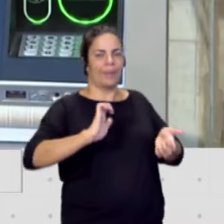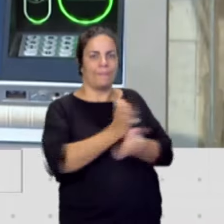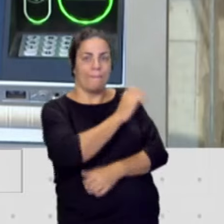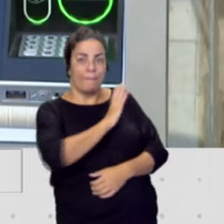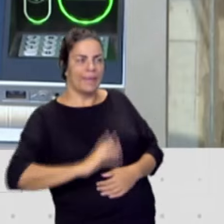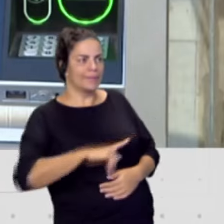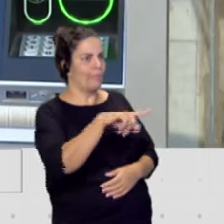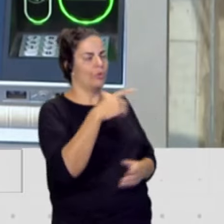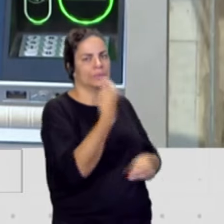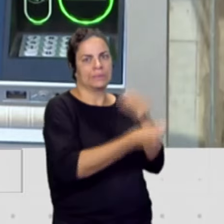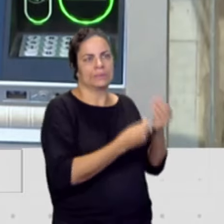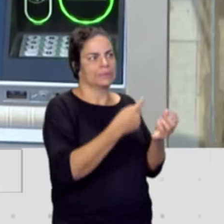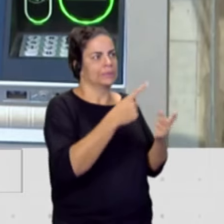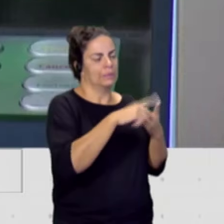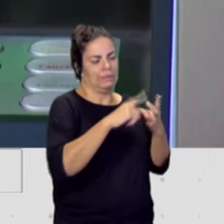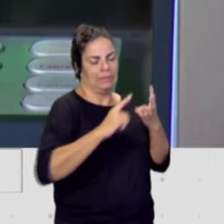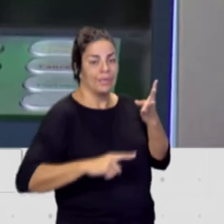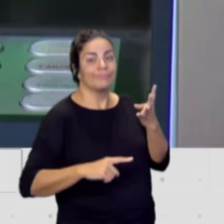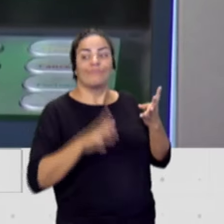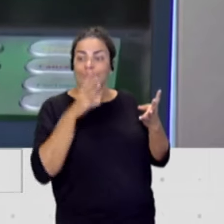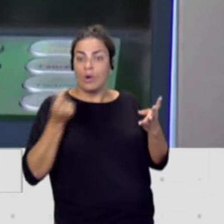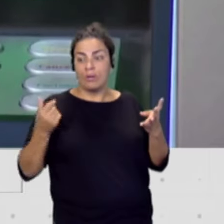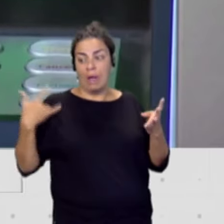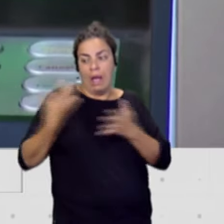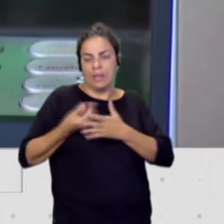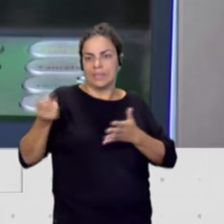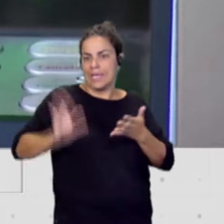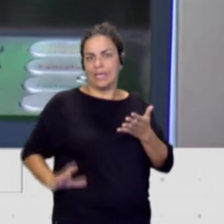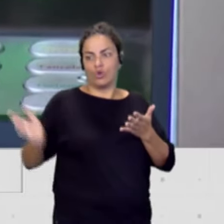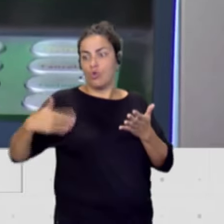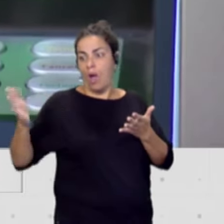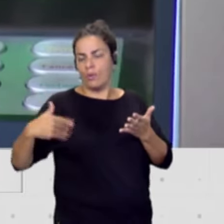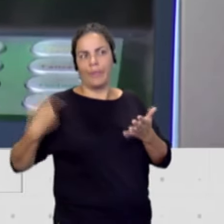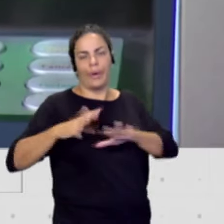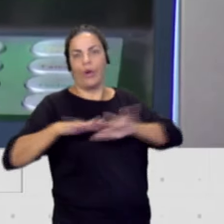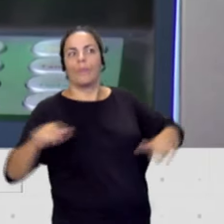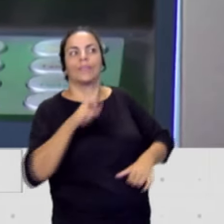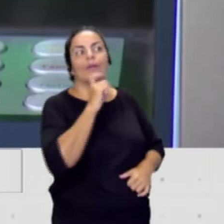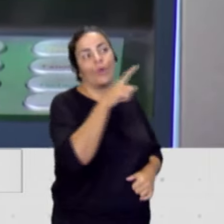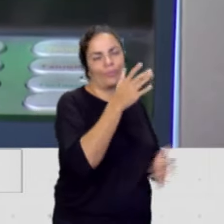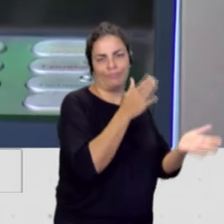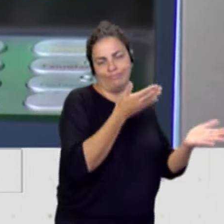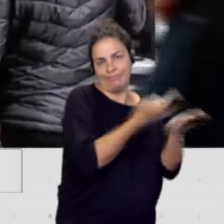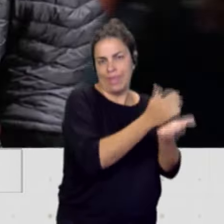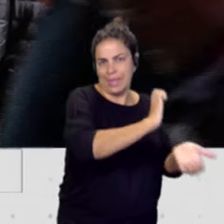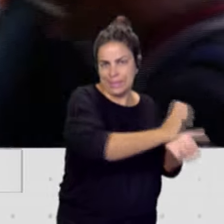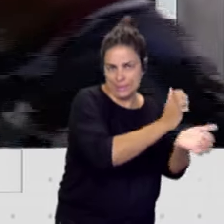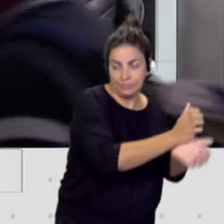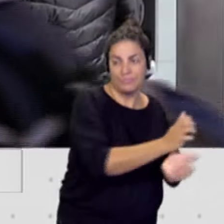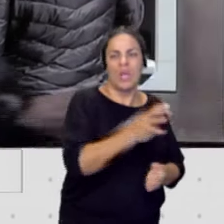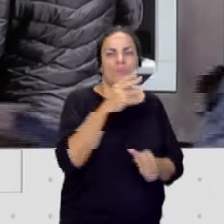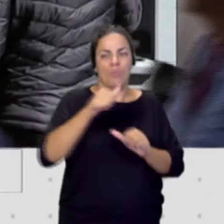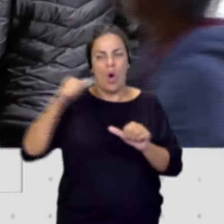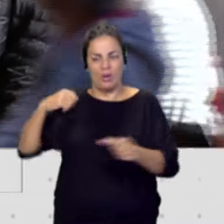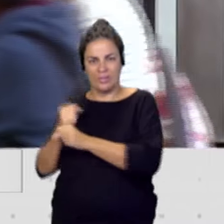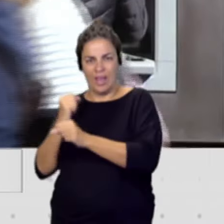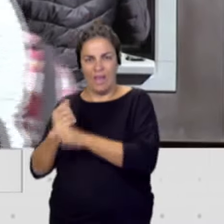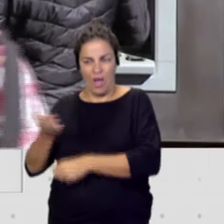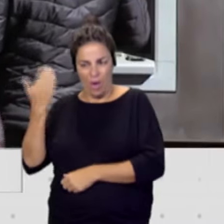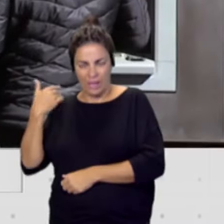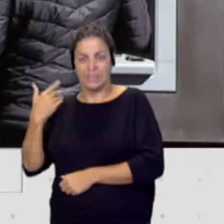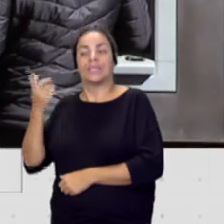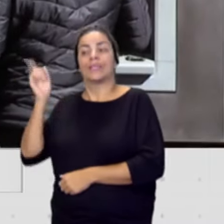suplir la falta de ingresos que ha venido teniendo, ya no solo por sus trabajos anteriores, sino que se vio la obligación de tener